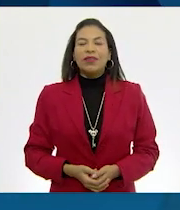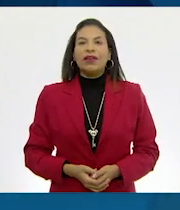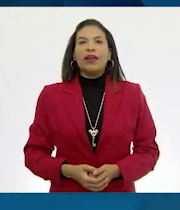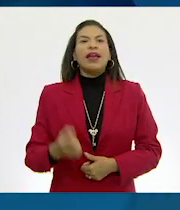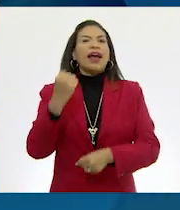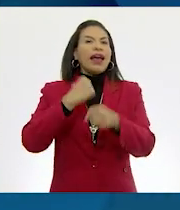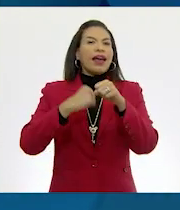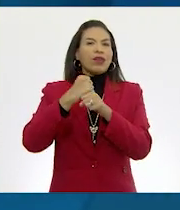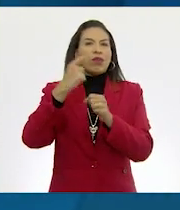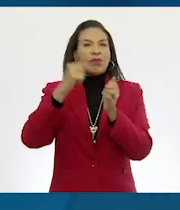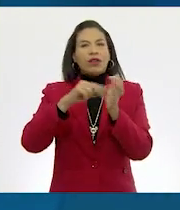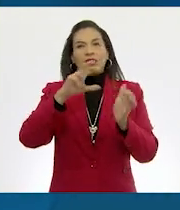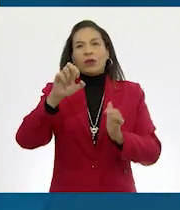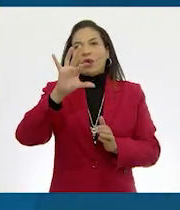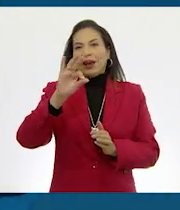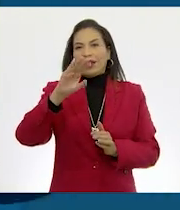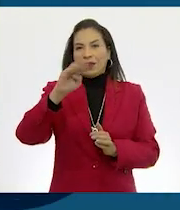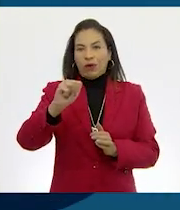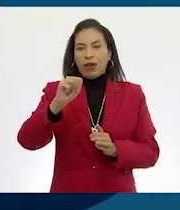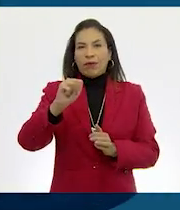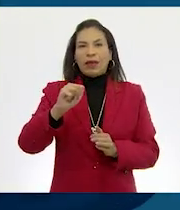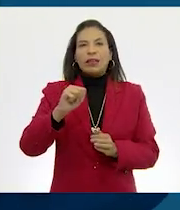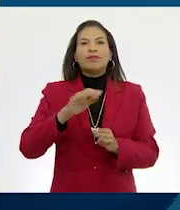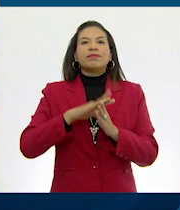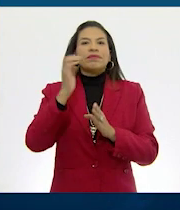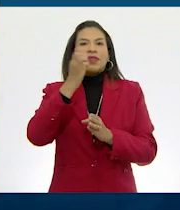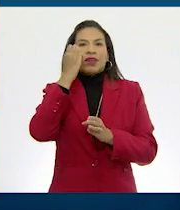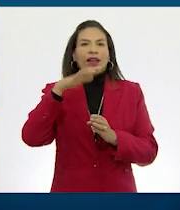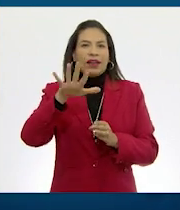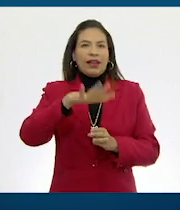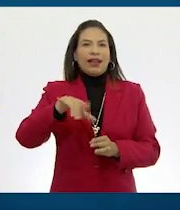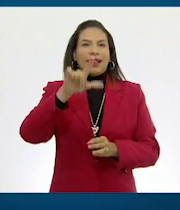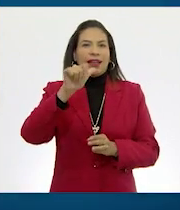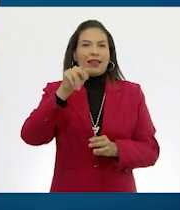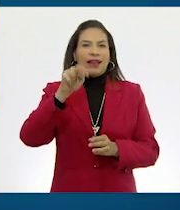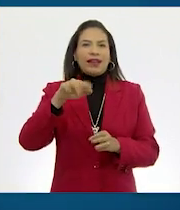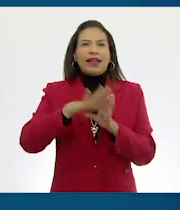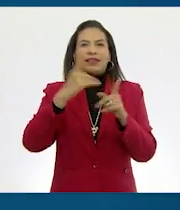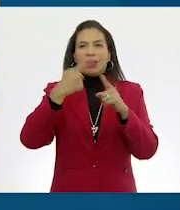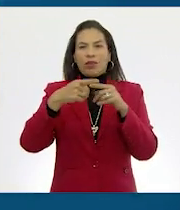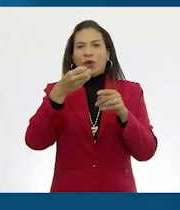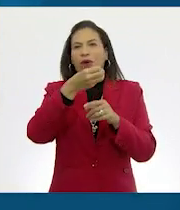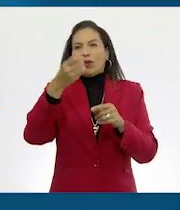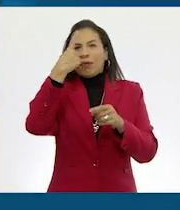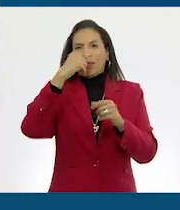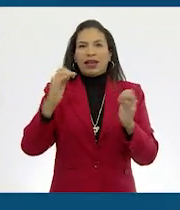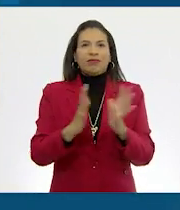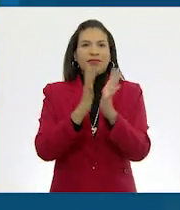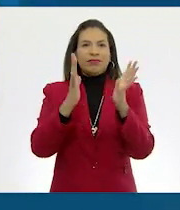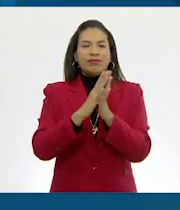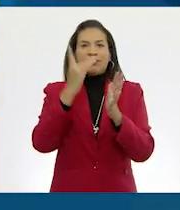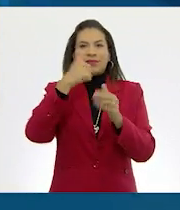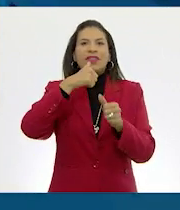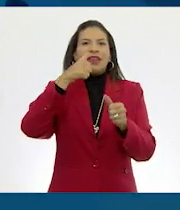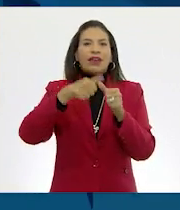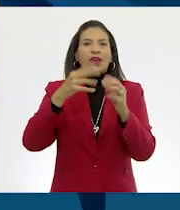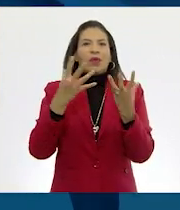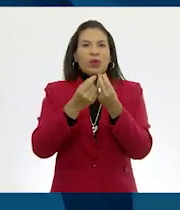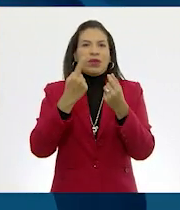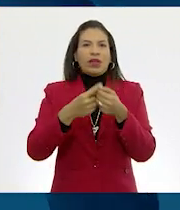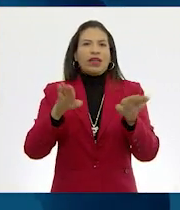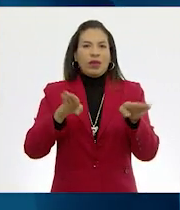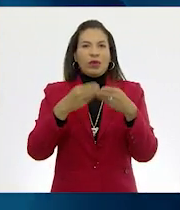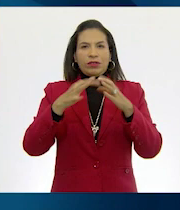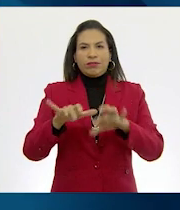En el año 1849, la Academia de Letrán organizó un concurso para buscar una letra que, junto a la música